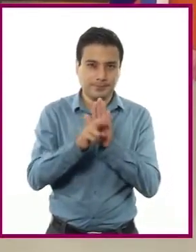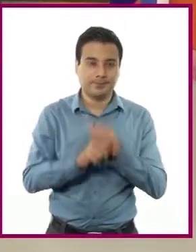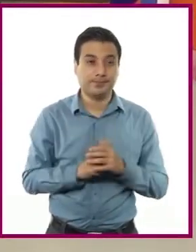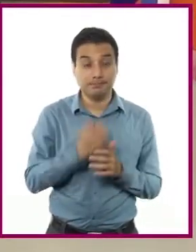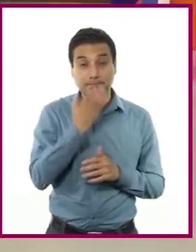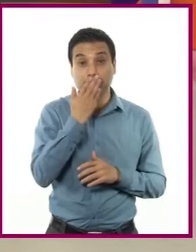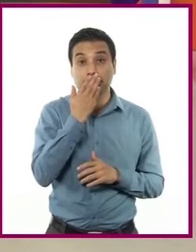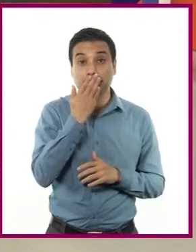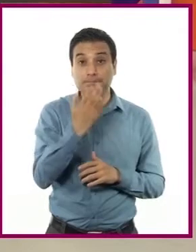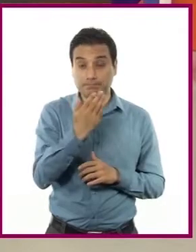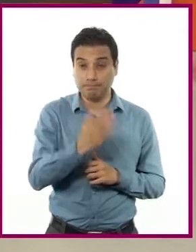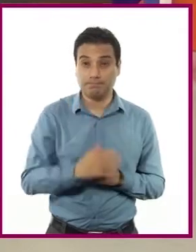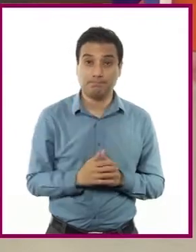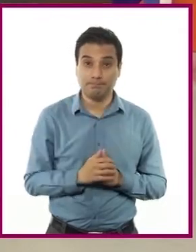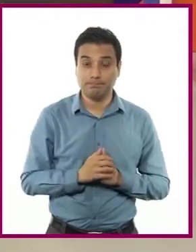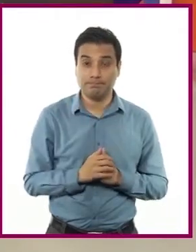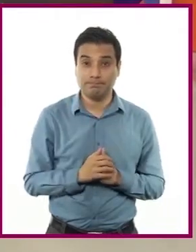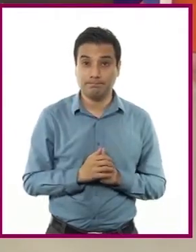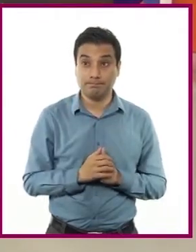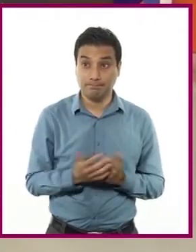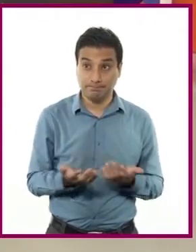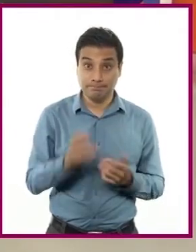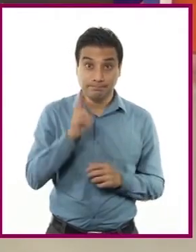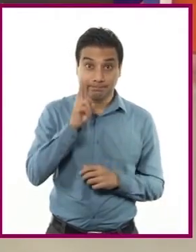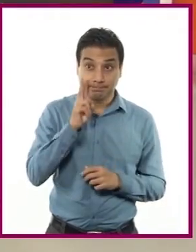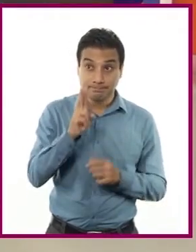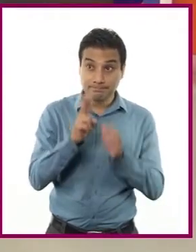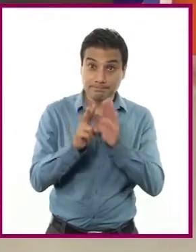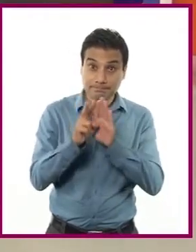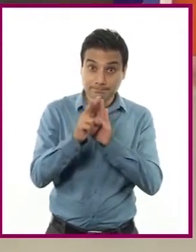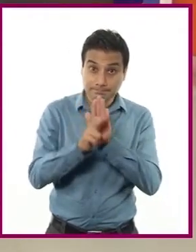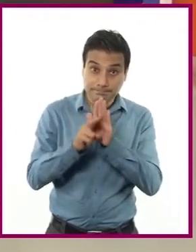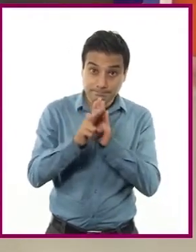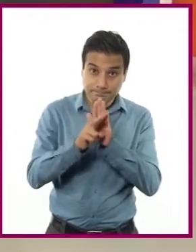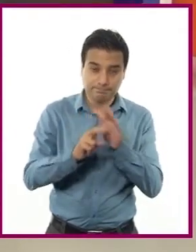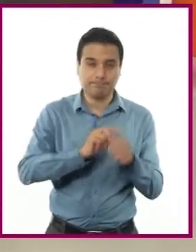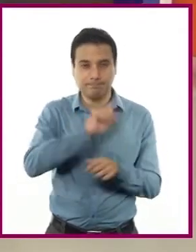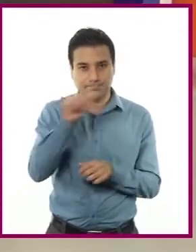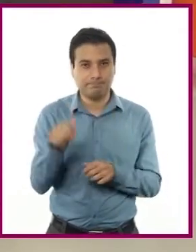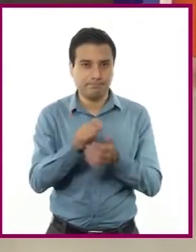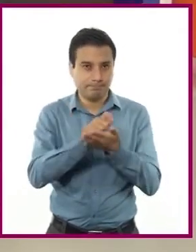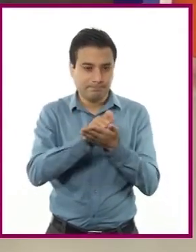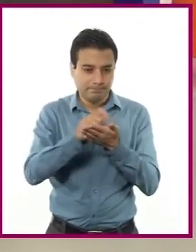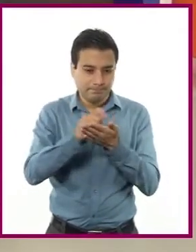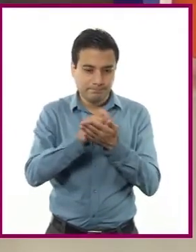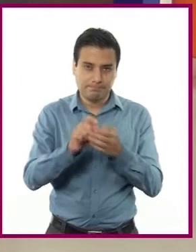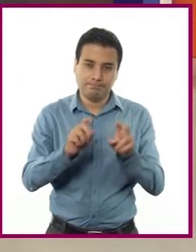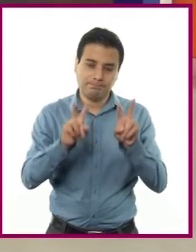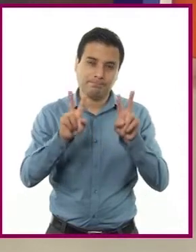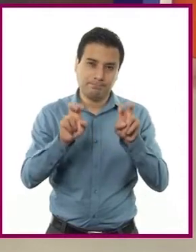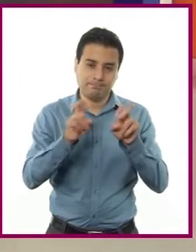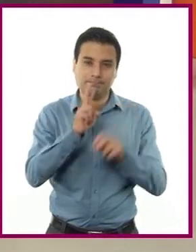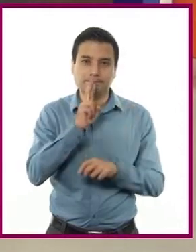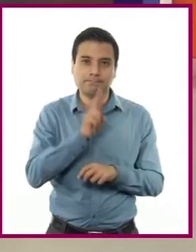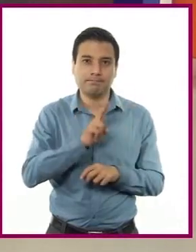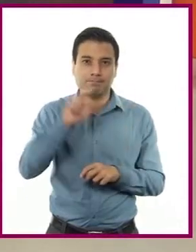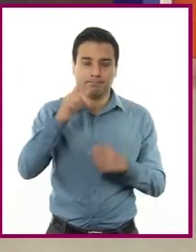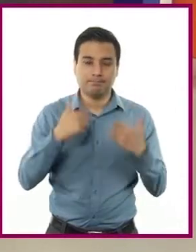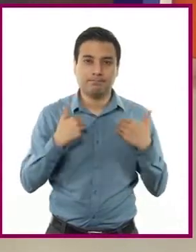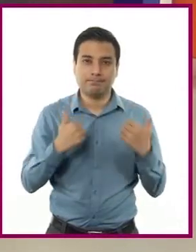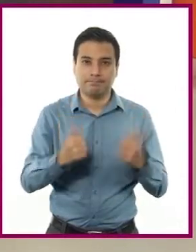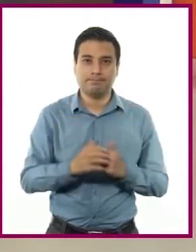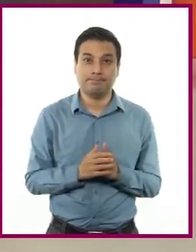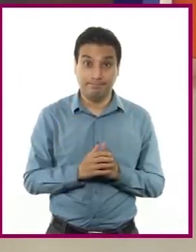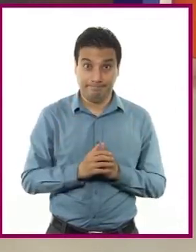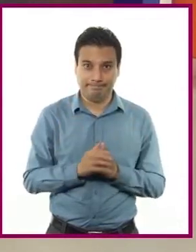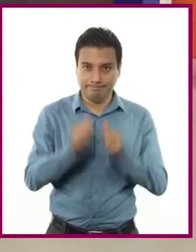parece muy bien, Elena. Así podemos ir tomando notas que nos ayuden a comprender mejor el tema. Así es que